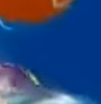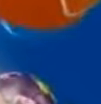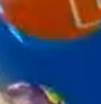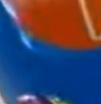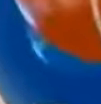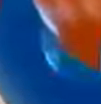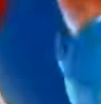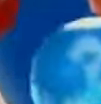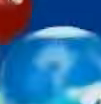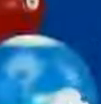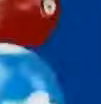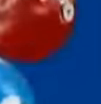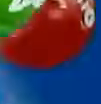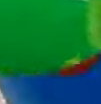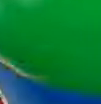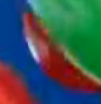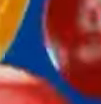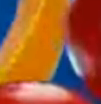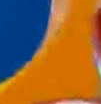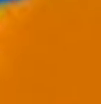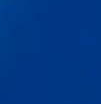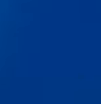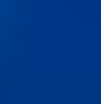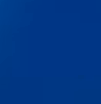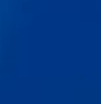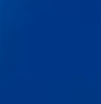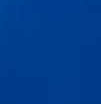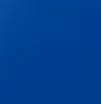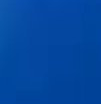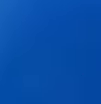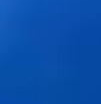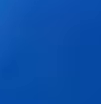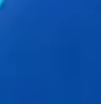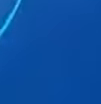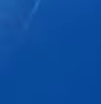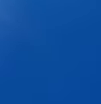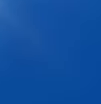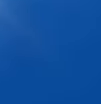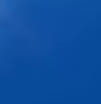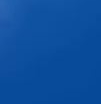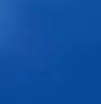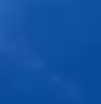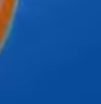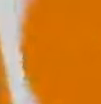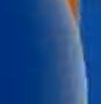esperanza de cumplir tus sueños. Bienvenidos al sorteo Loto.